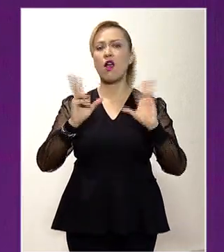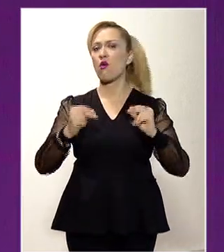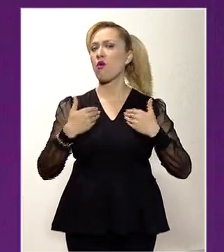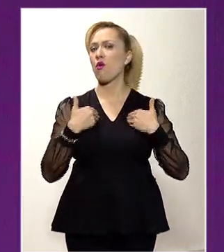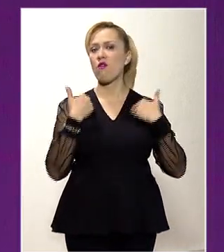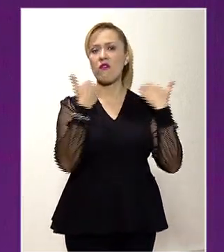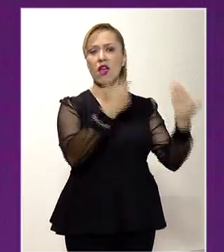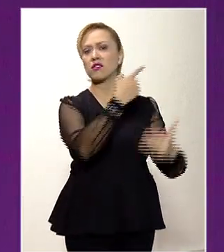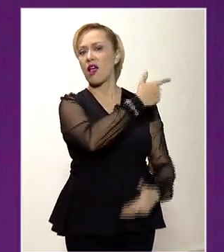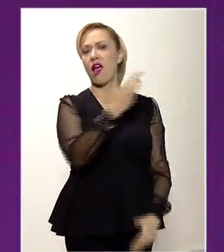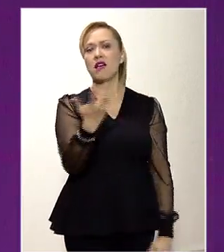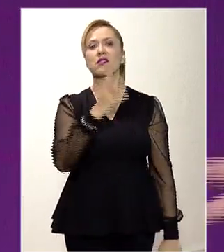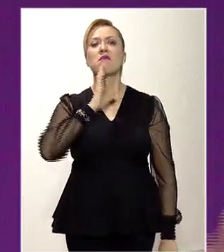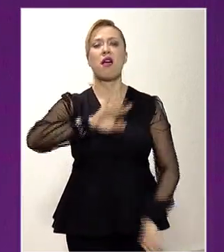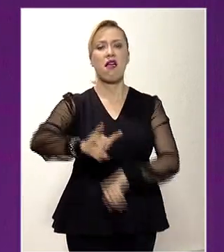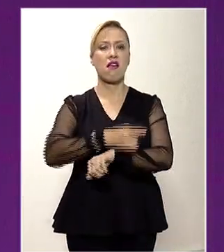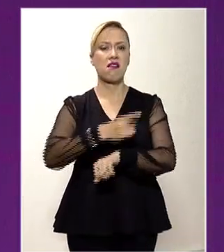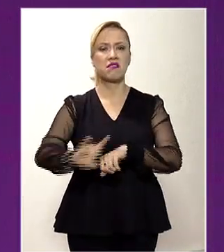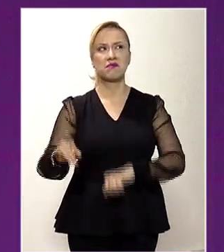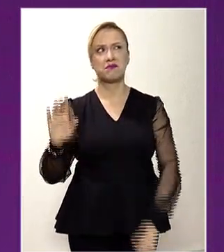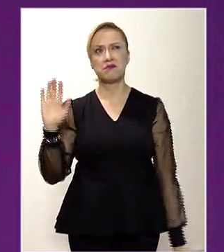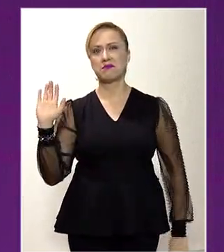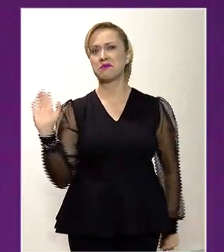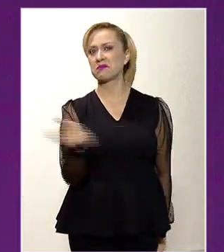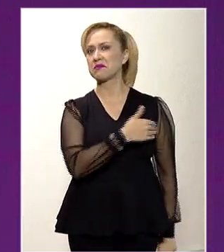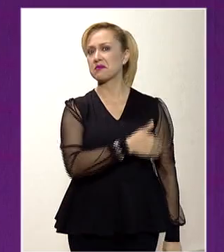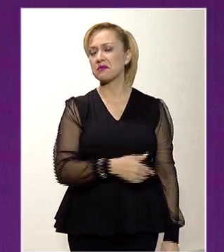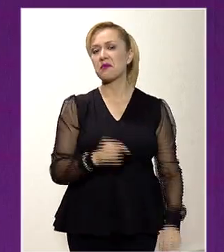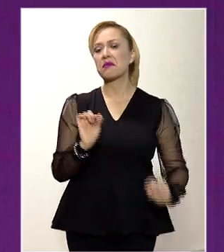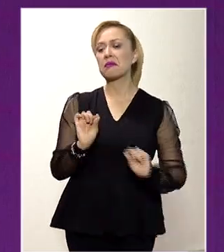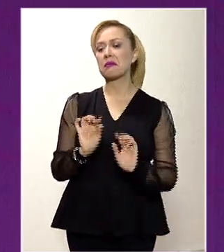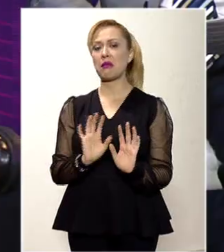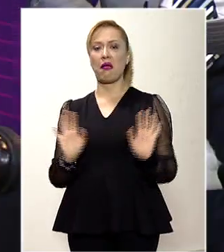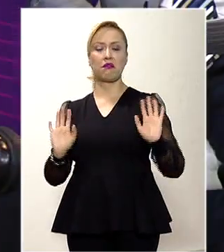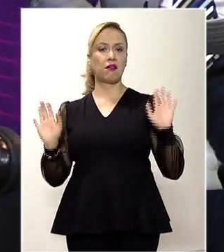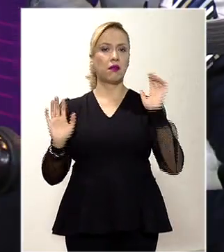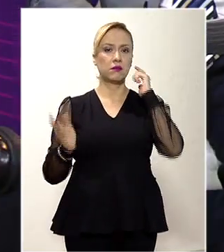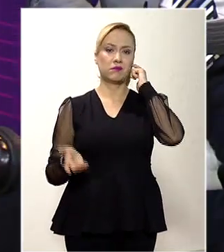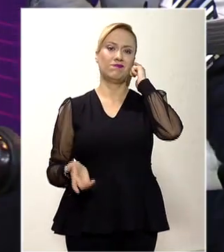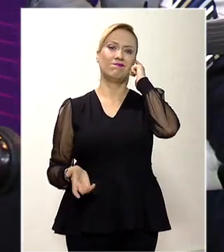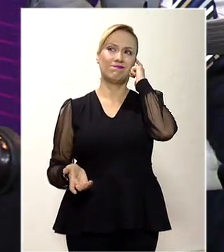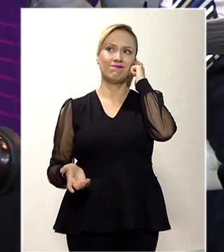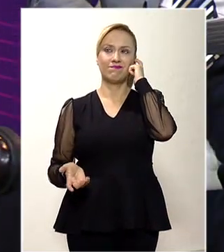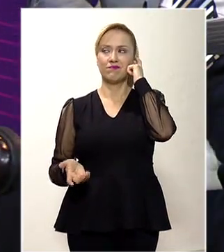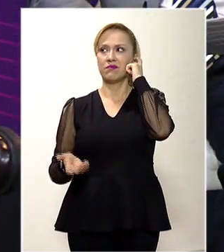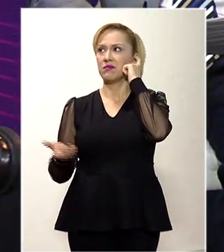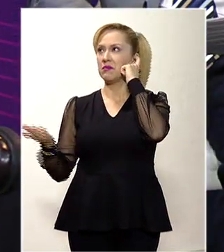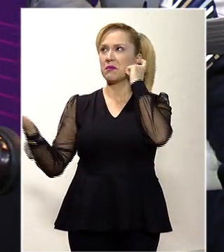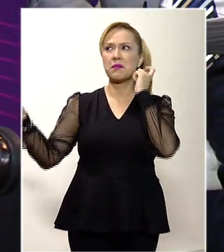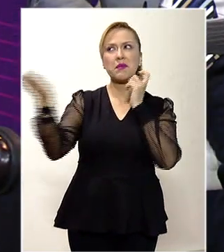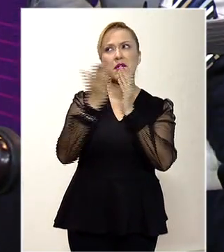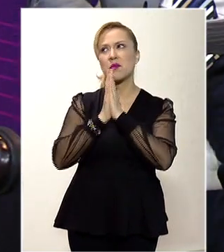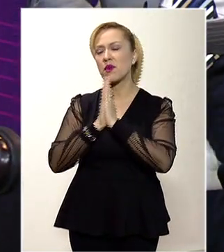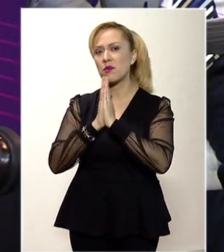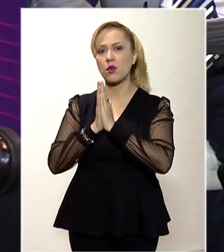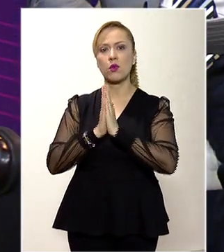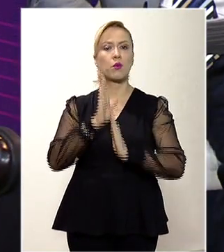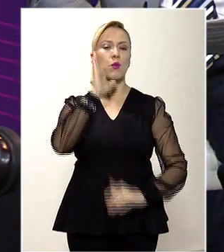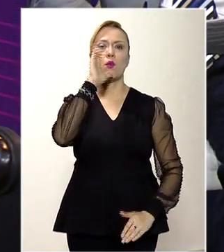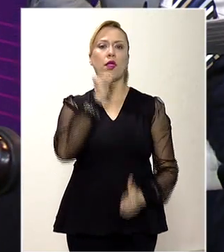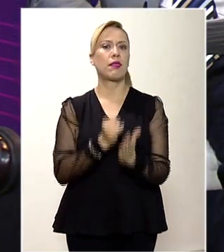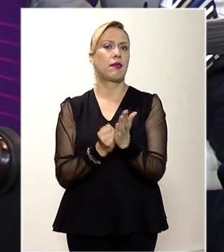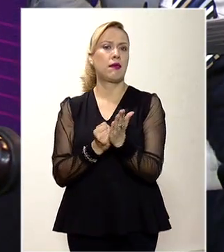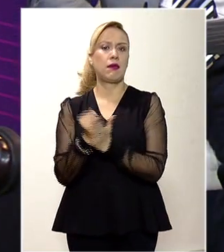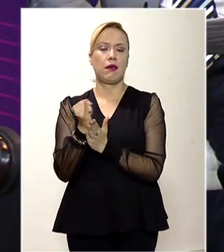va a hacer bien, lo que haga, lo poco que haga, ¿no? De ahí empieza a exigirse la participación en todo. Aquí no se puede tomar una sola